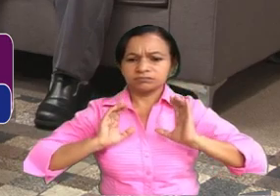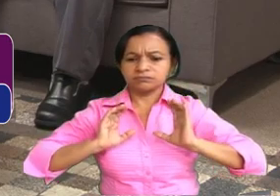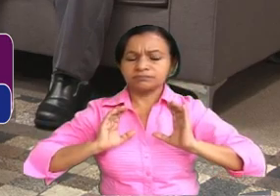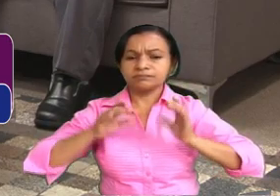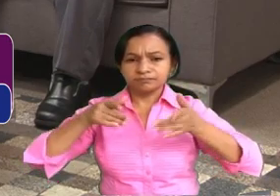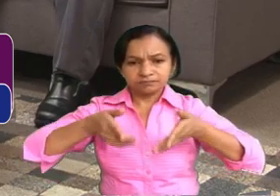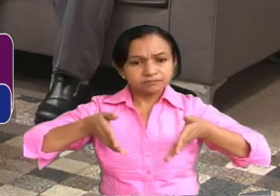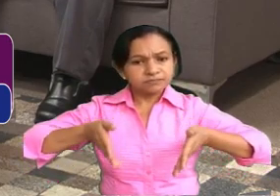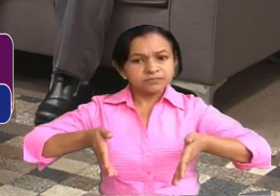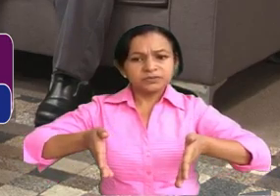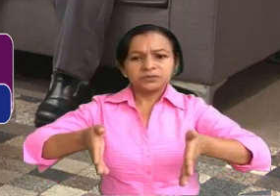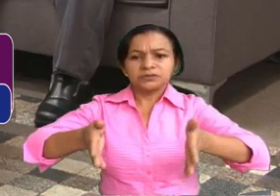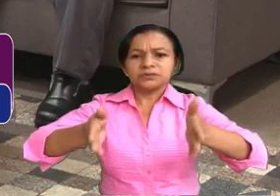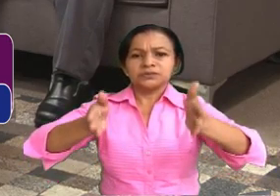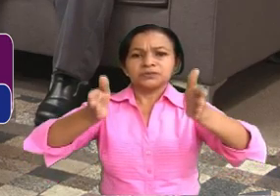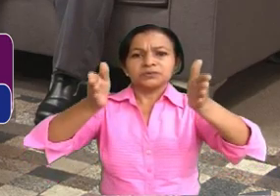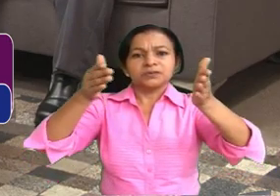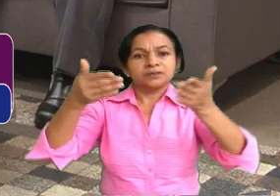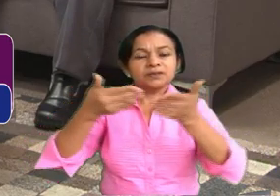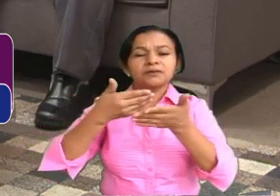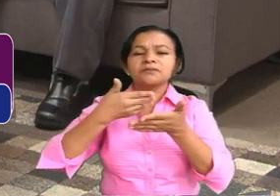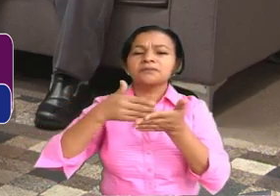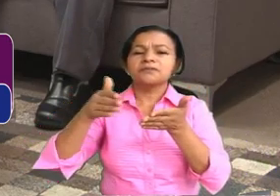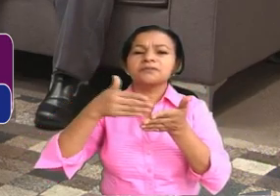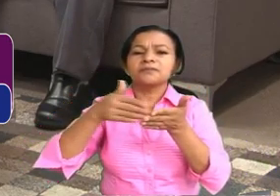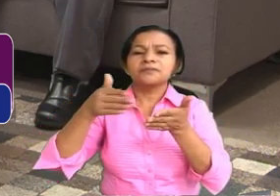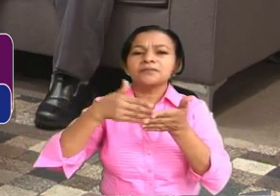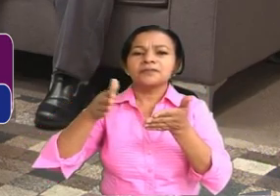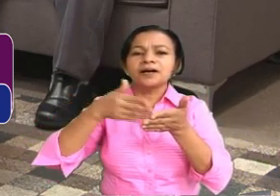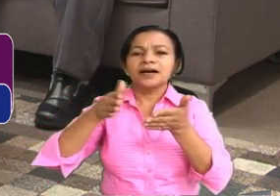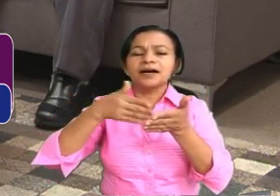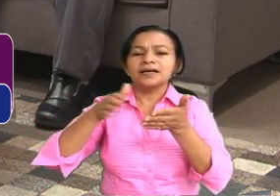Ahora es fácil viajar